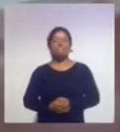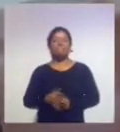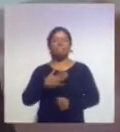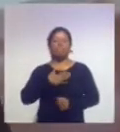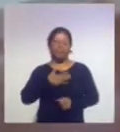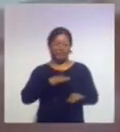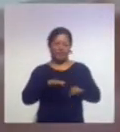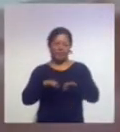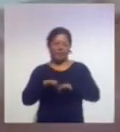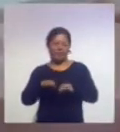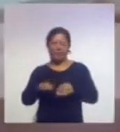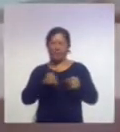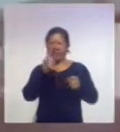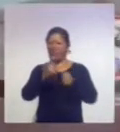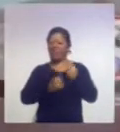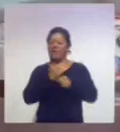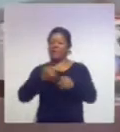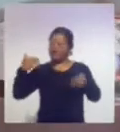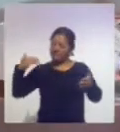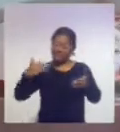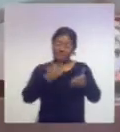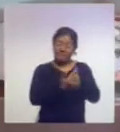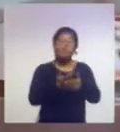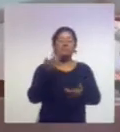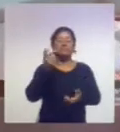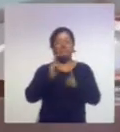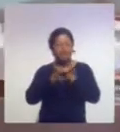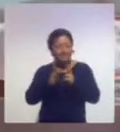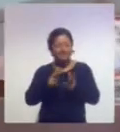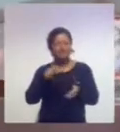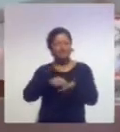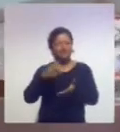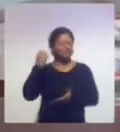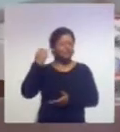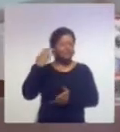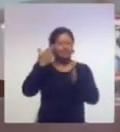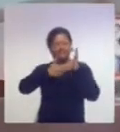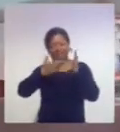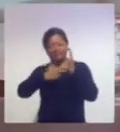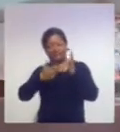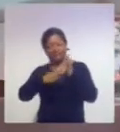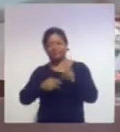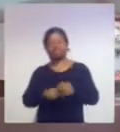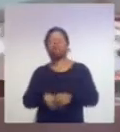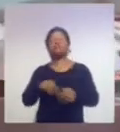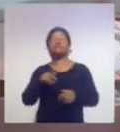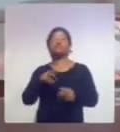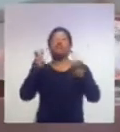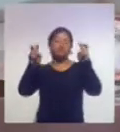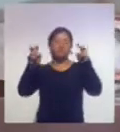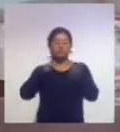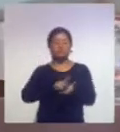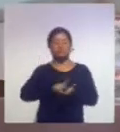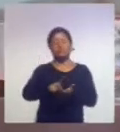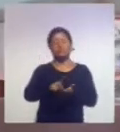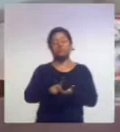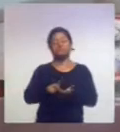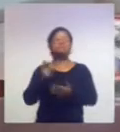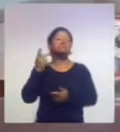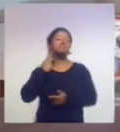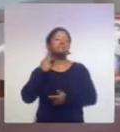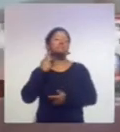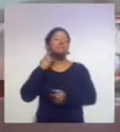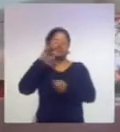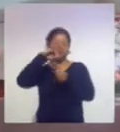en todo este año una serie de pláticas, talleres, conferencias, foros sobre los derechos político-electorales. Han